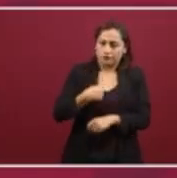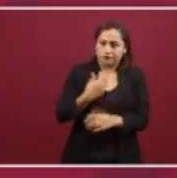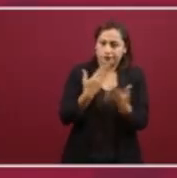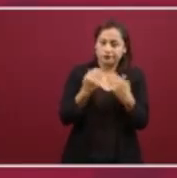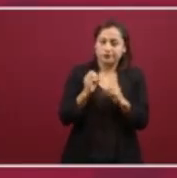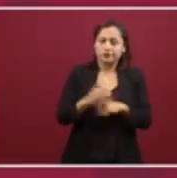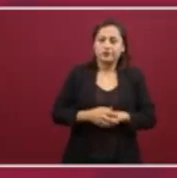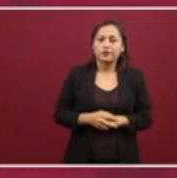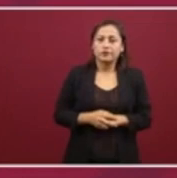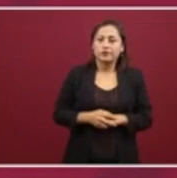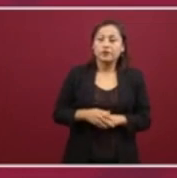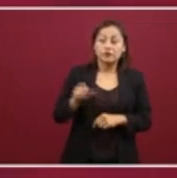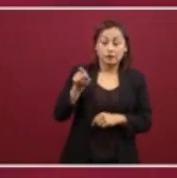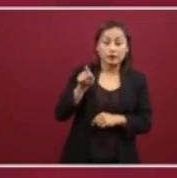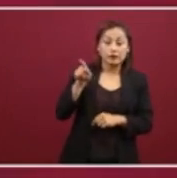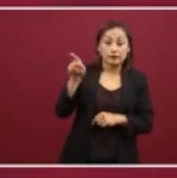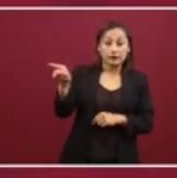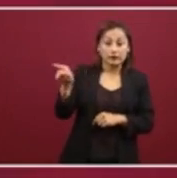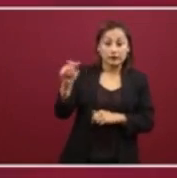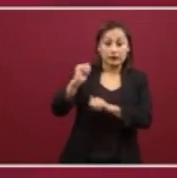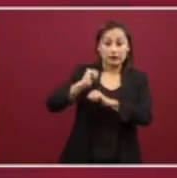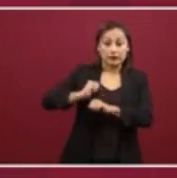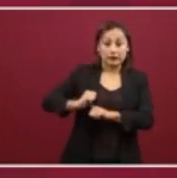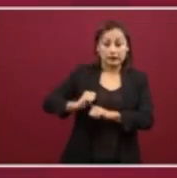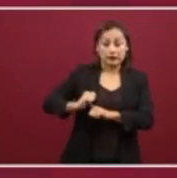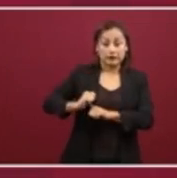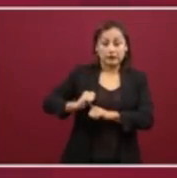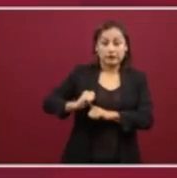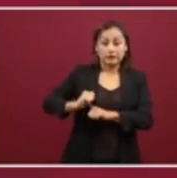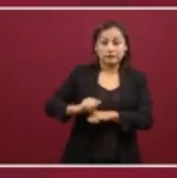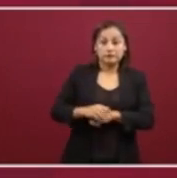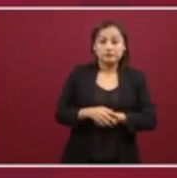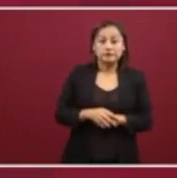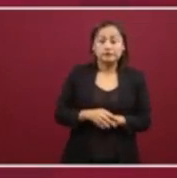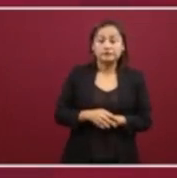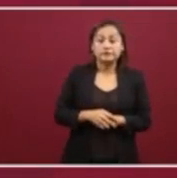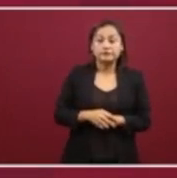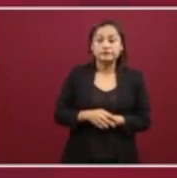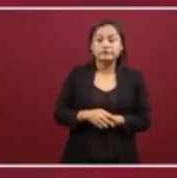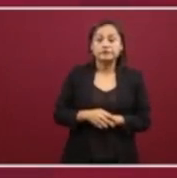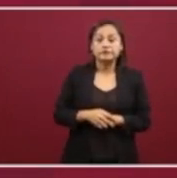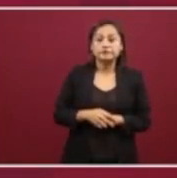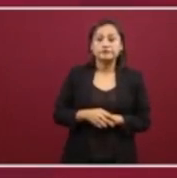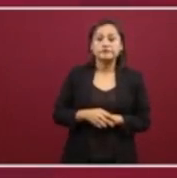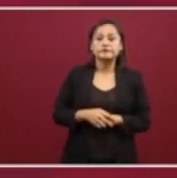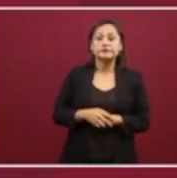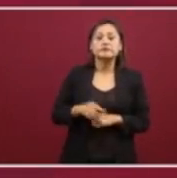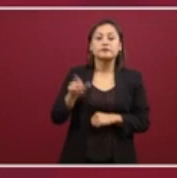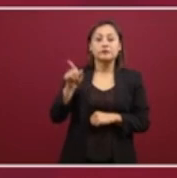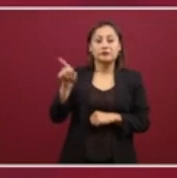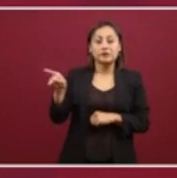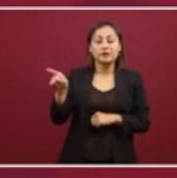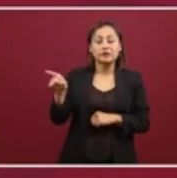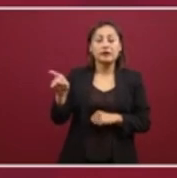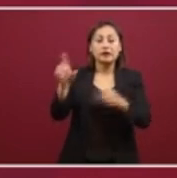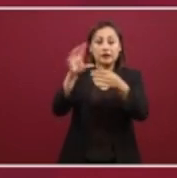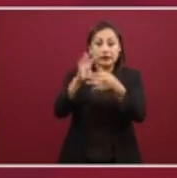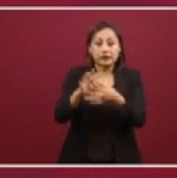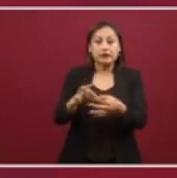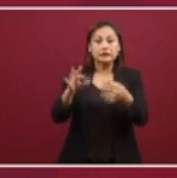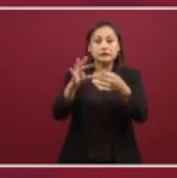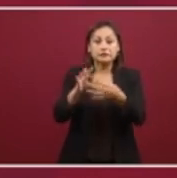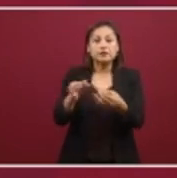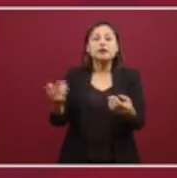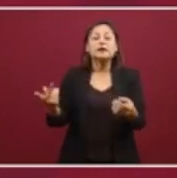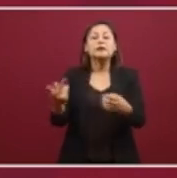explicar sobre cómo van las